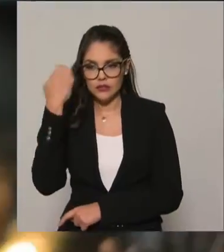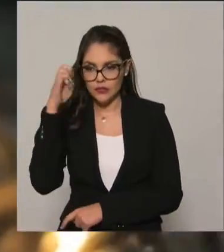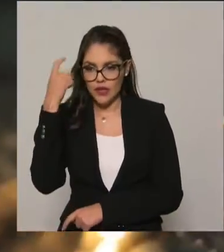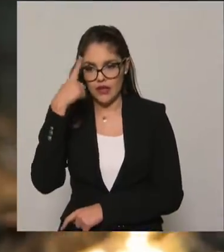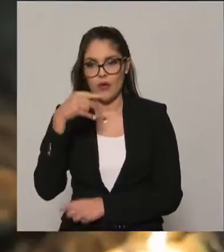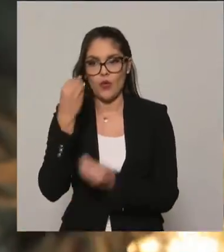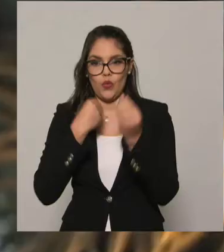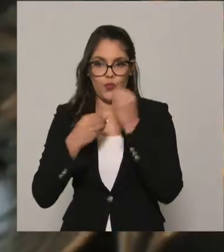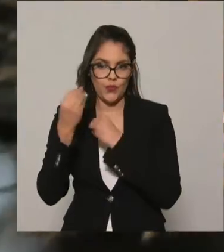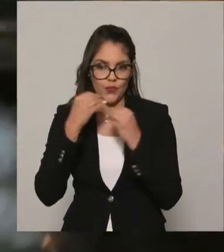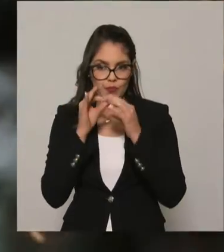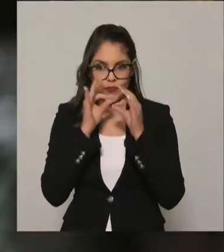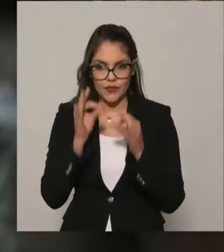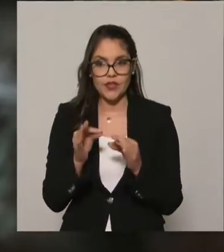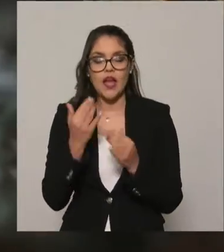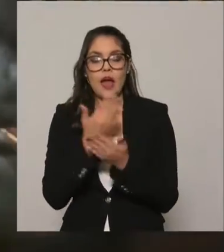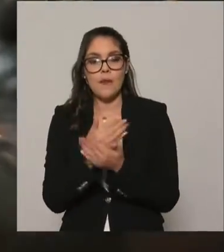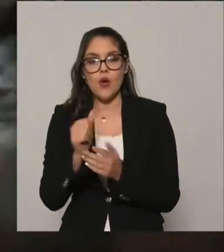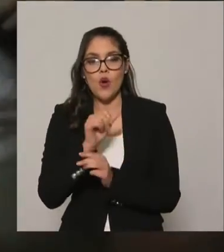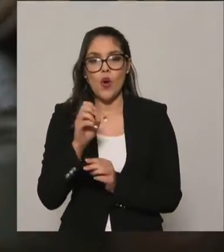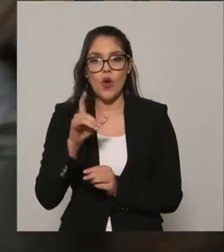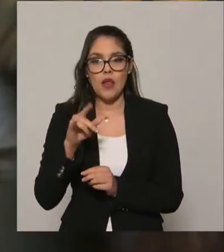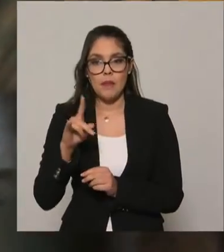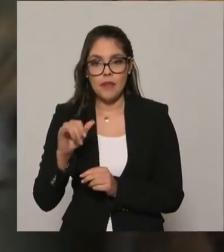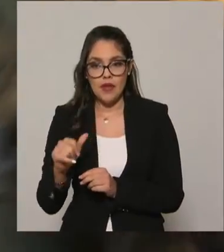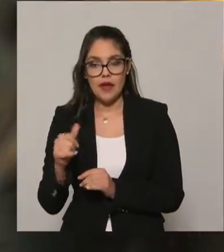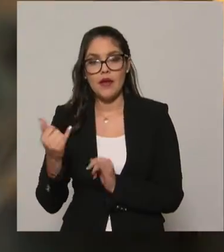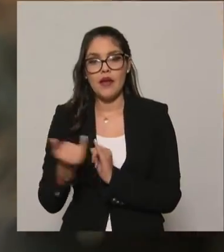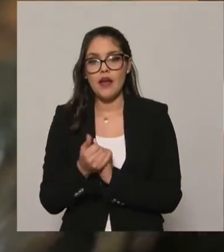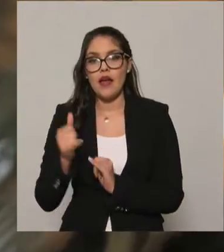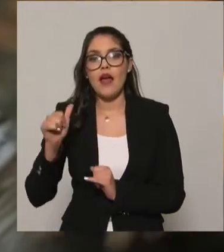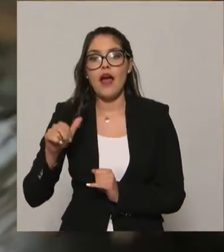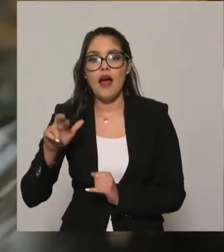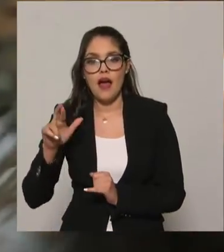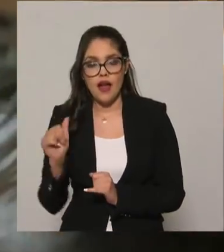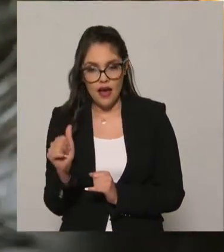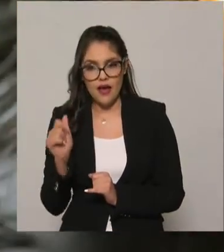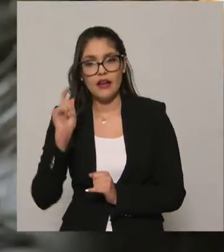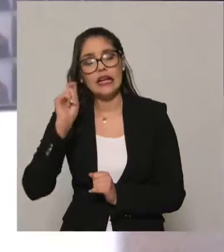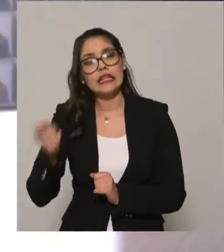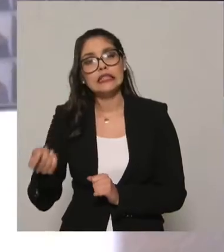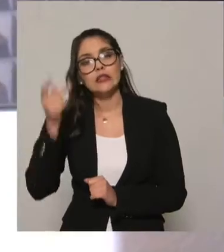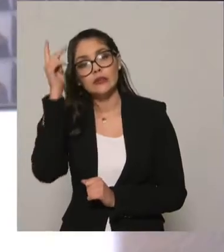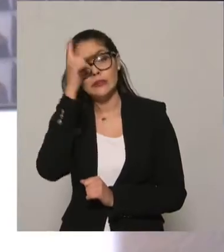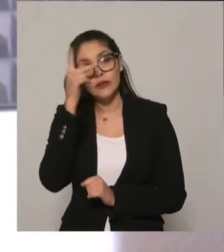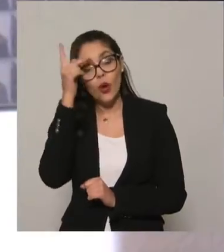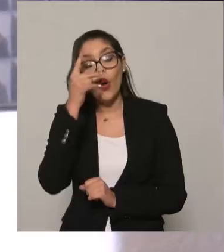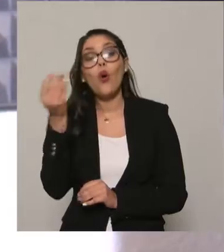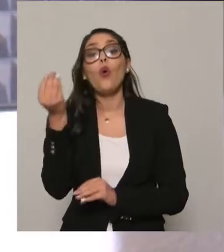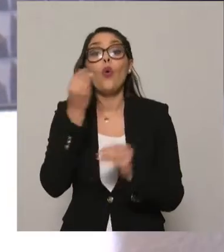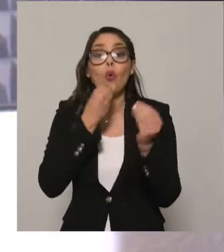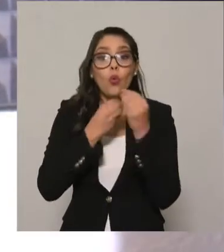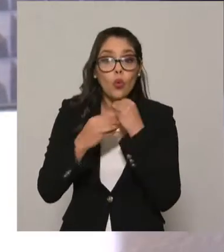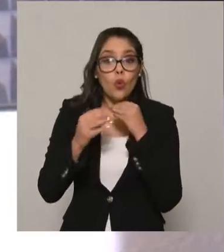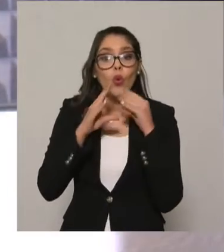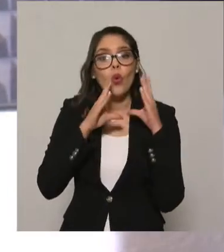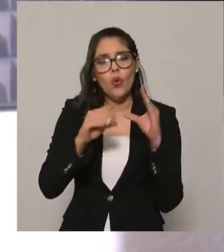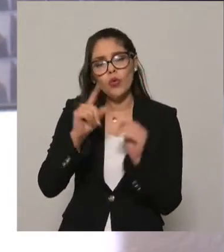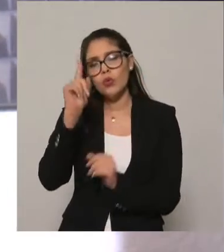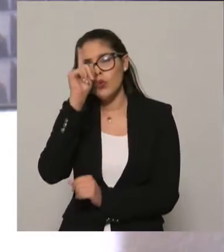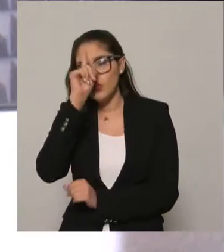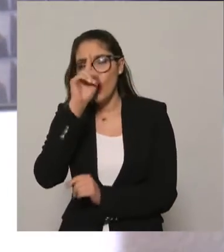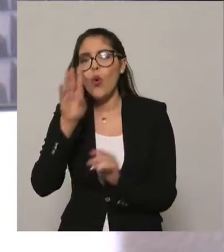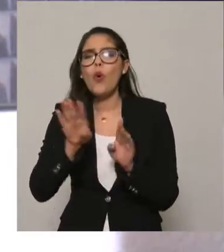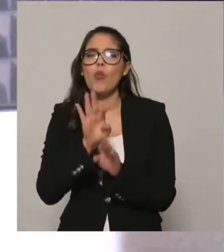estará con Olimpia Velasco, Ana Arismendi, ella es psicóloga nutricional, le dará recomendaciones, tips sobre